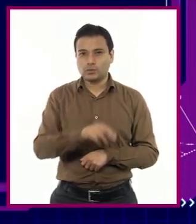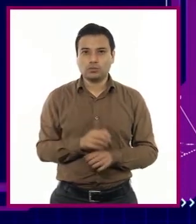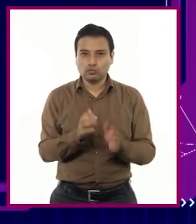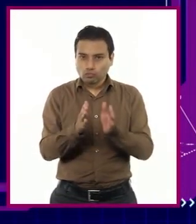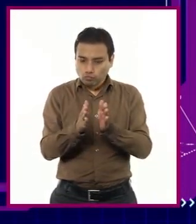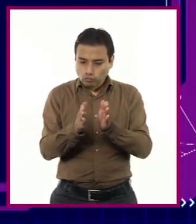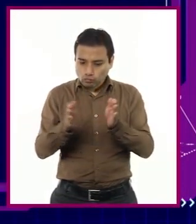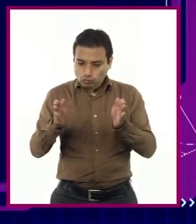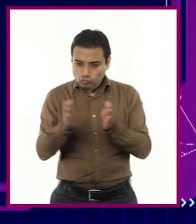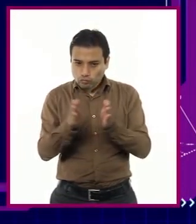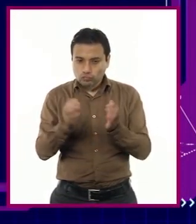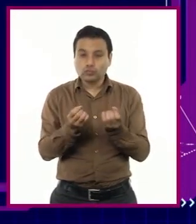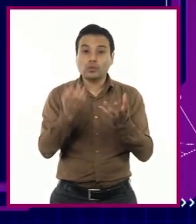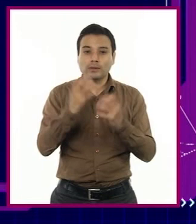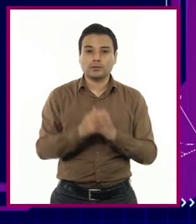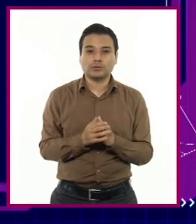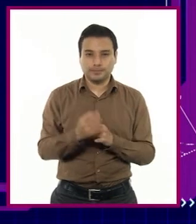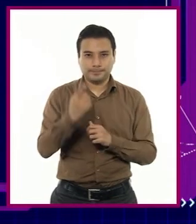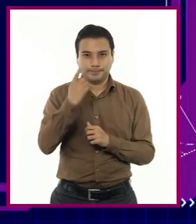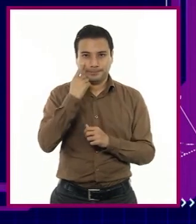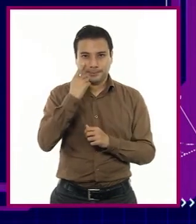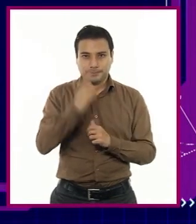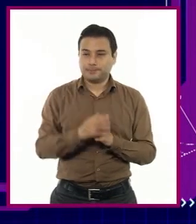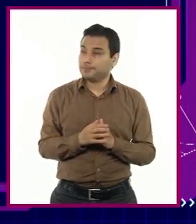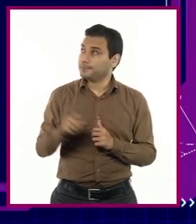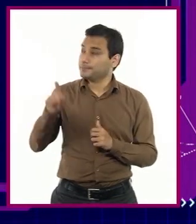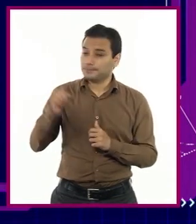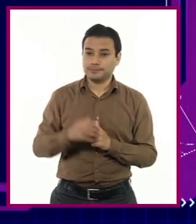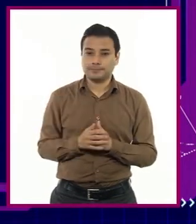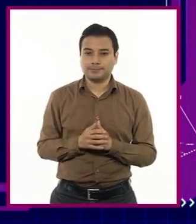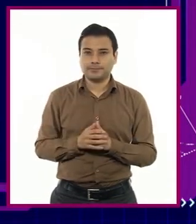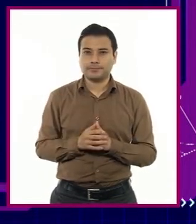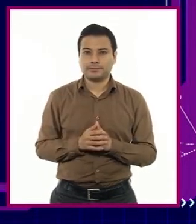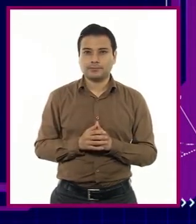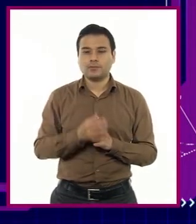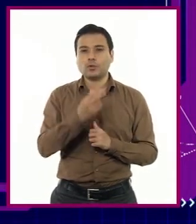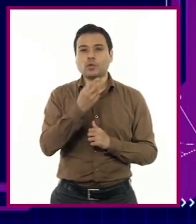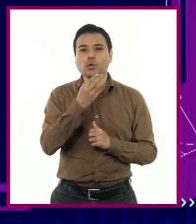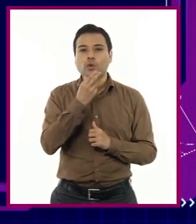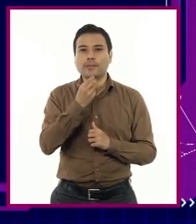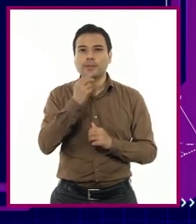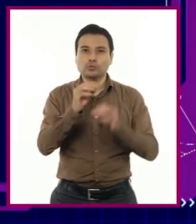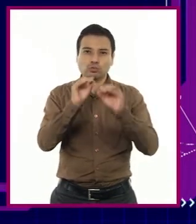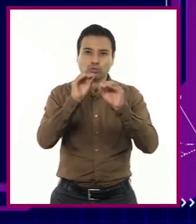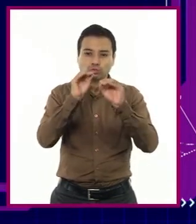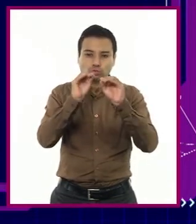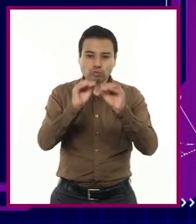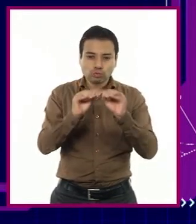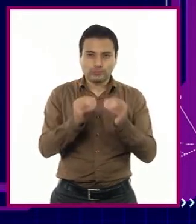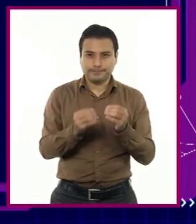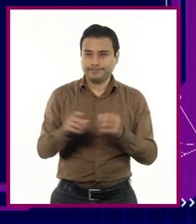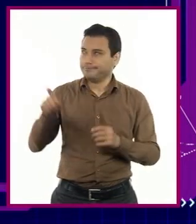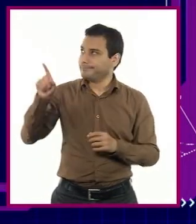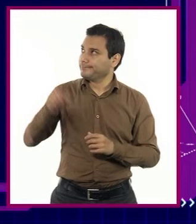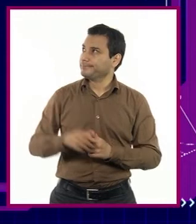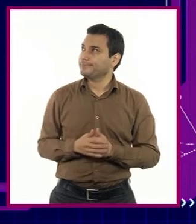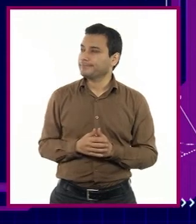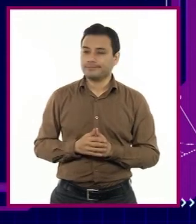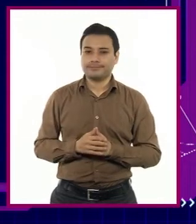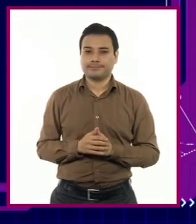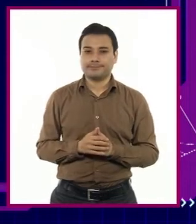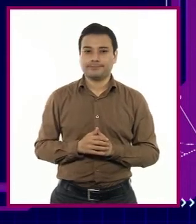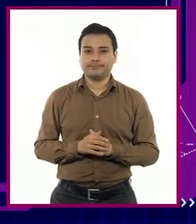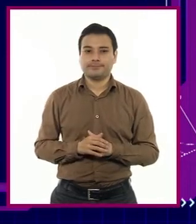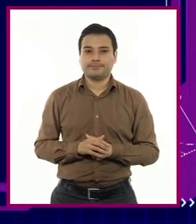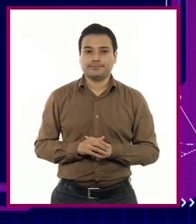B, C, D y E. En la imagen se muestran algunas de las medidas que tomó y obtuvo las medidas que se